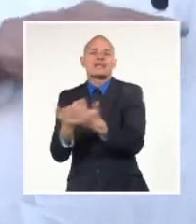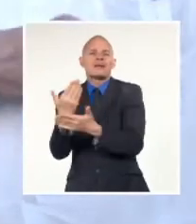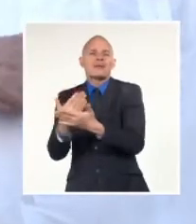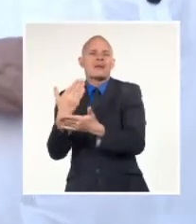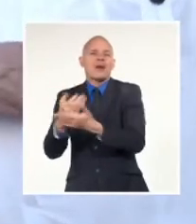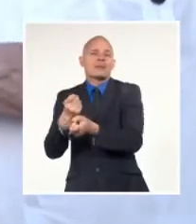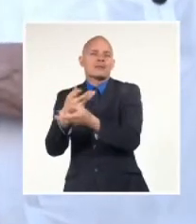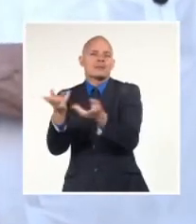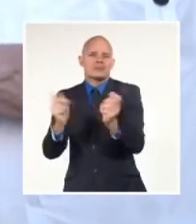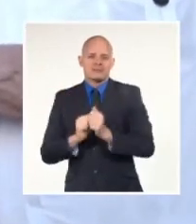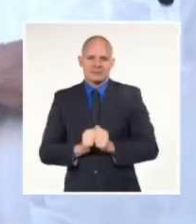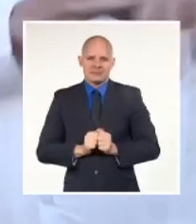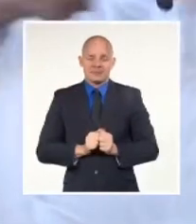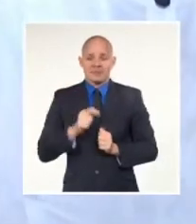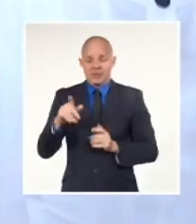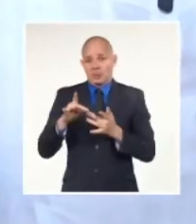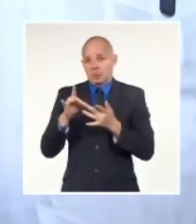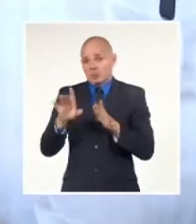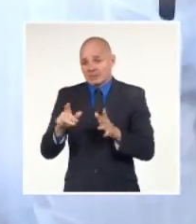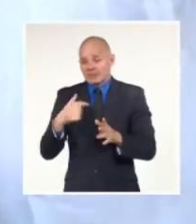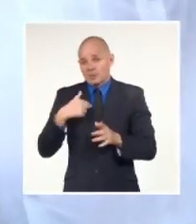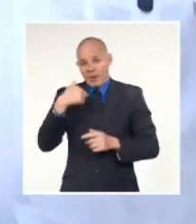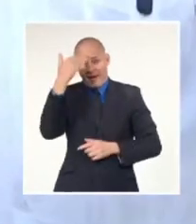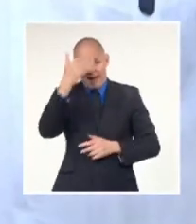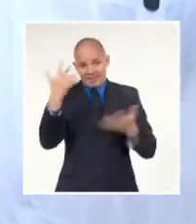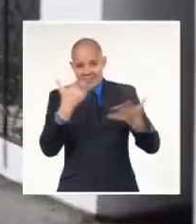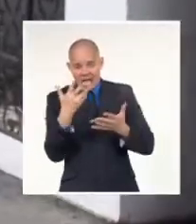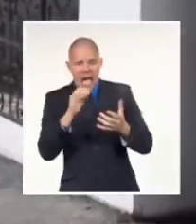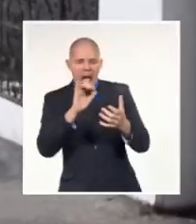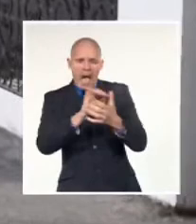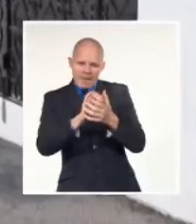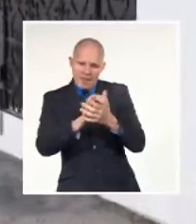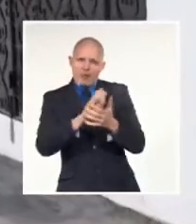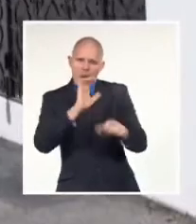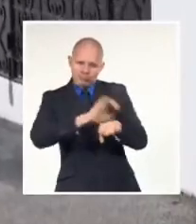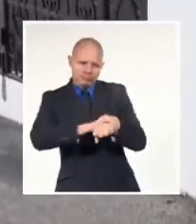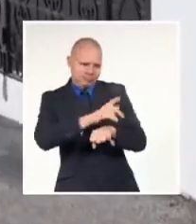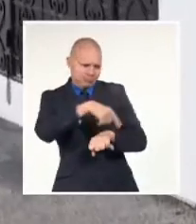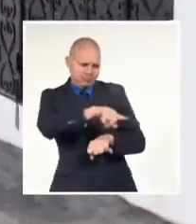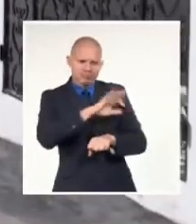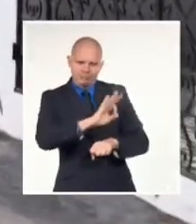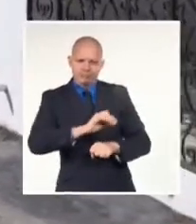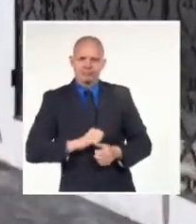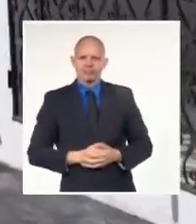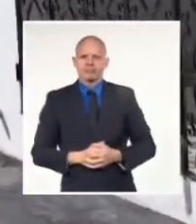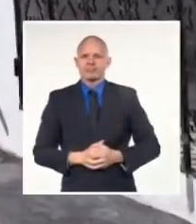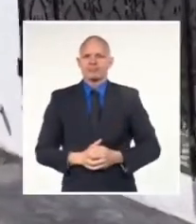fueron los prisioneros, que nunca me fallaron. Todos los poemas le llegaron a mi papá.